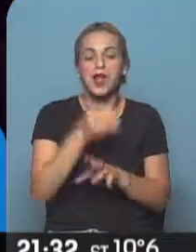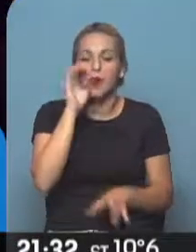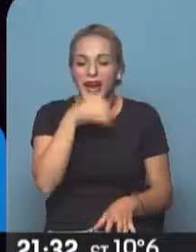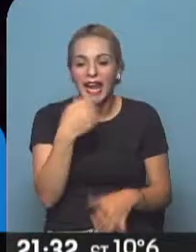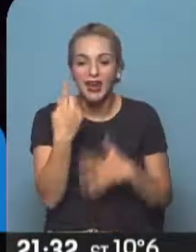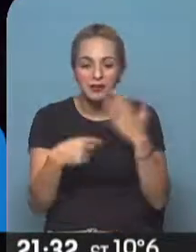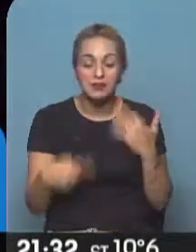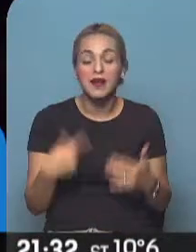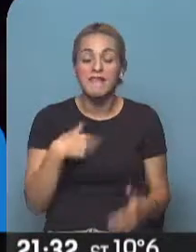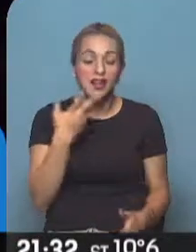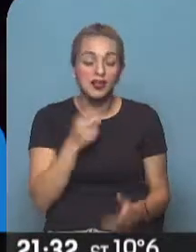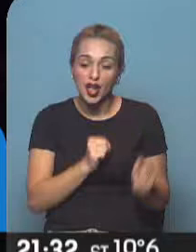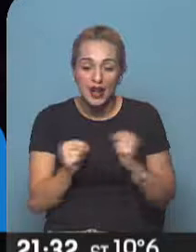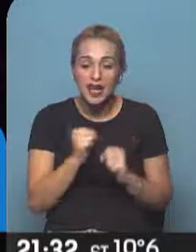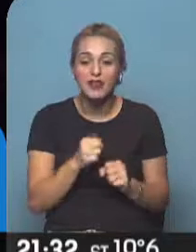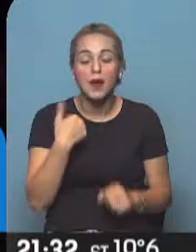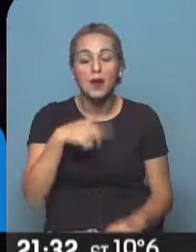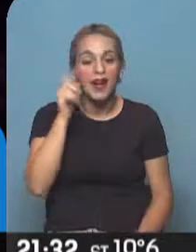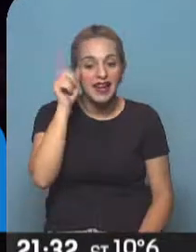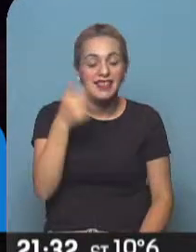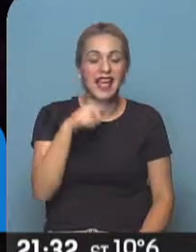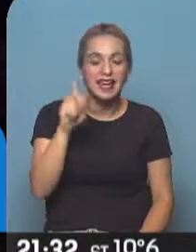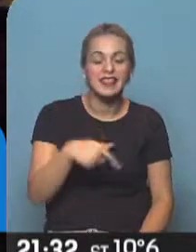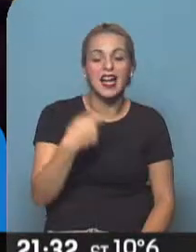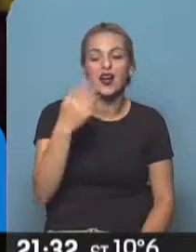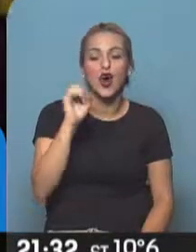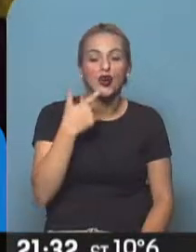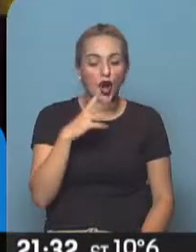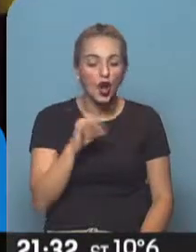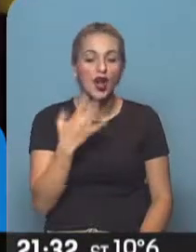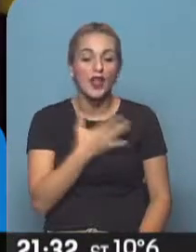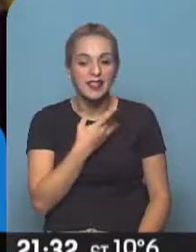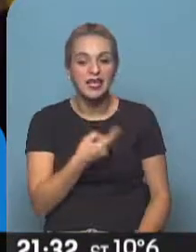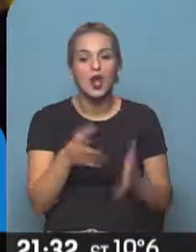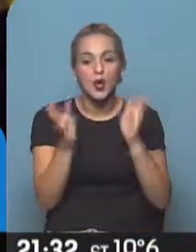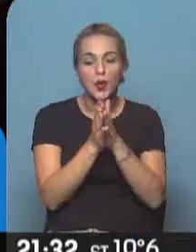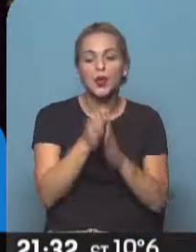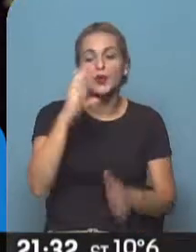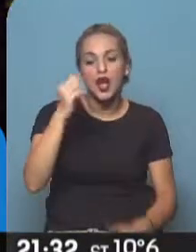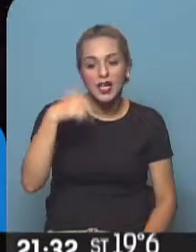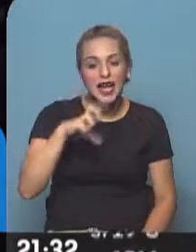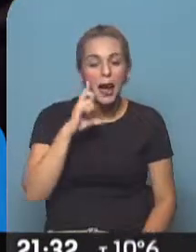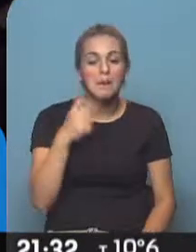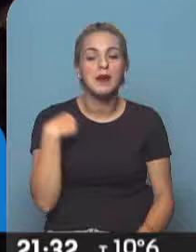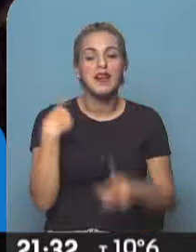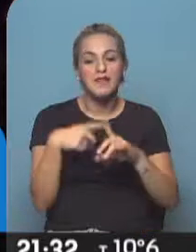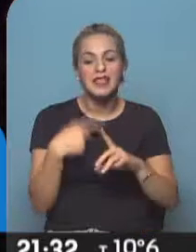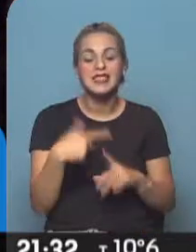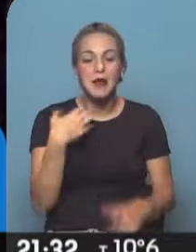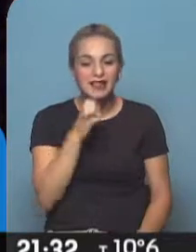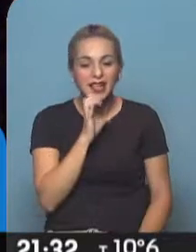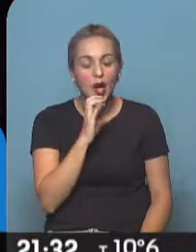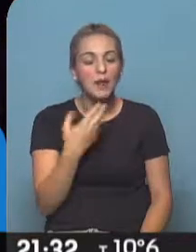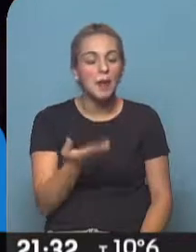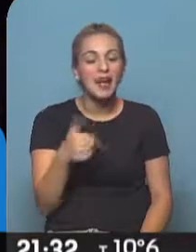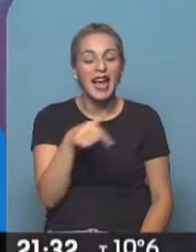nosotros nos encantó la idea que nos trajo Pato Orozco, que es el director, y Campi, del Festival del Humor, para poder terminar esta